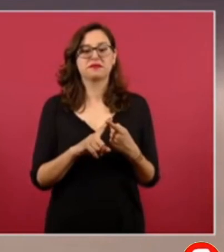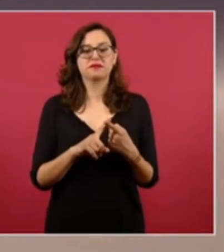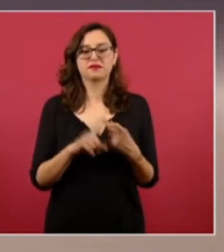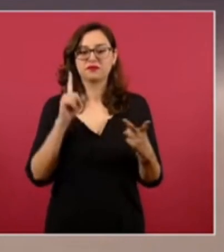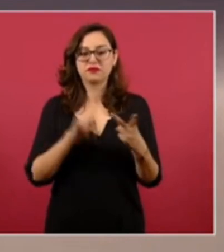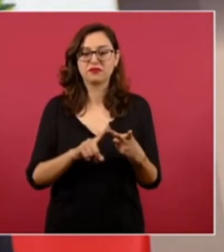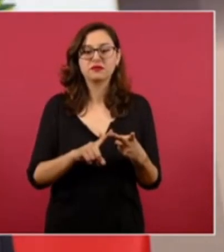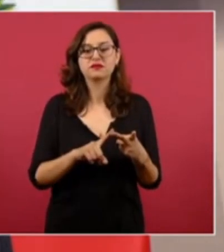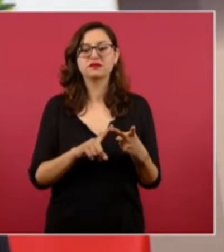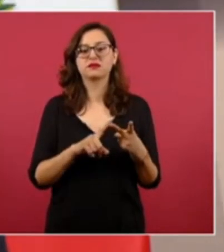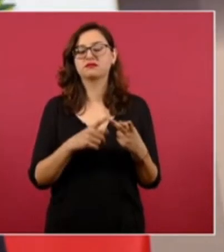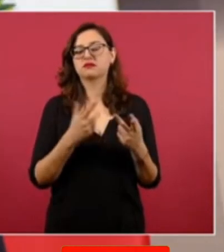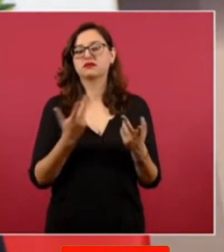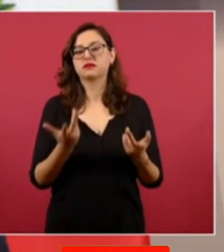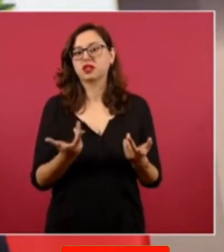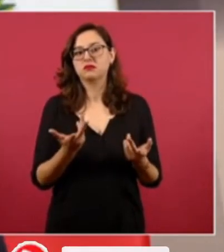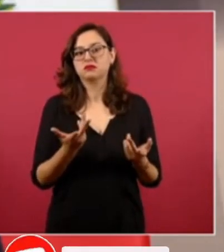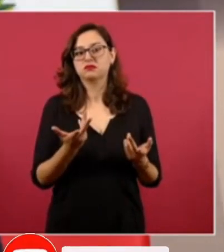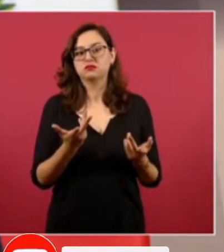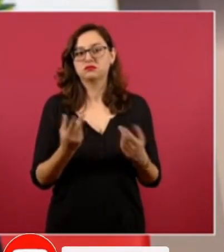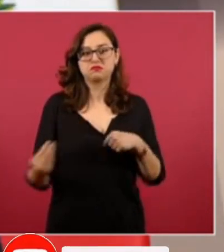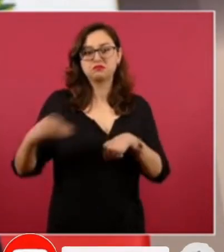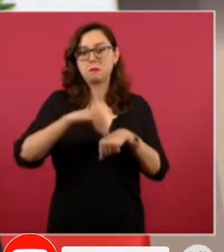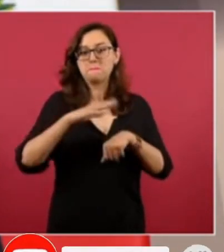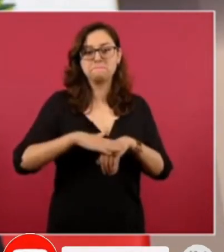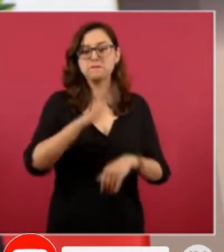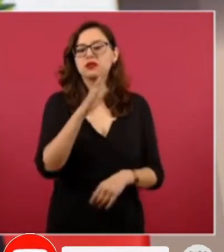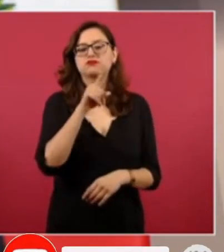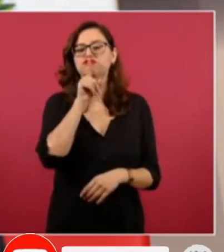o contraer deuda adicional.